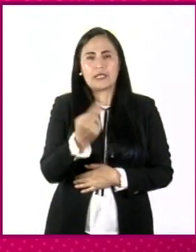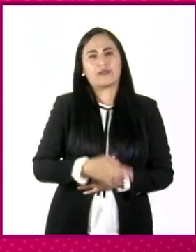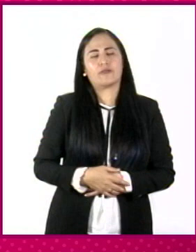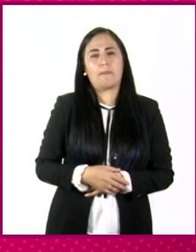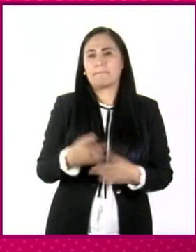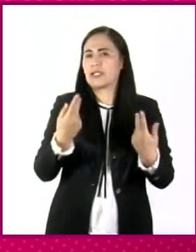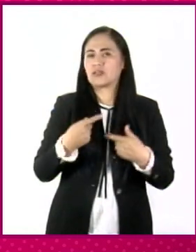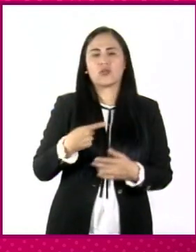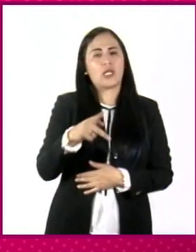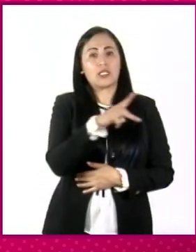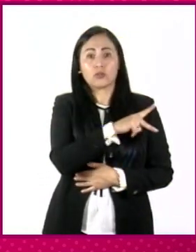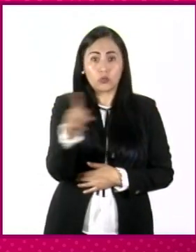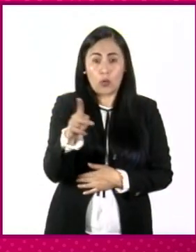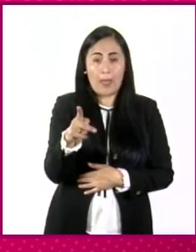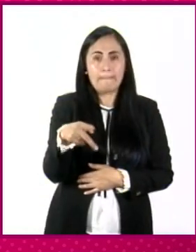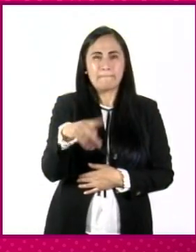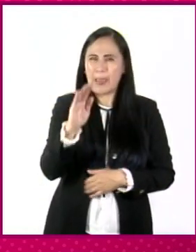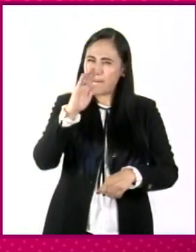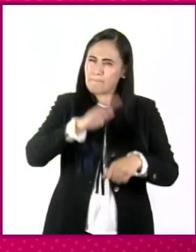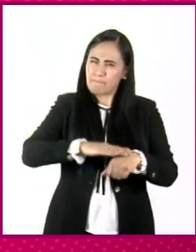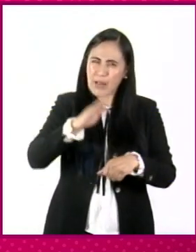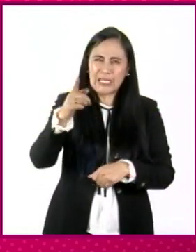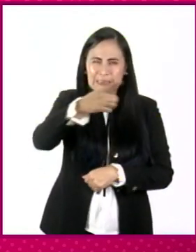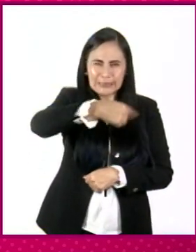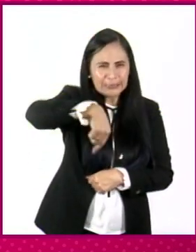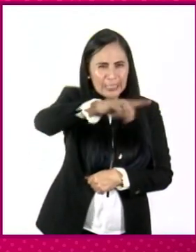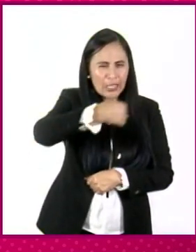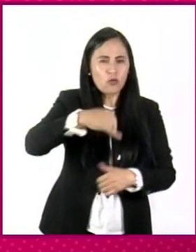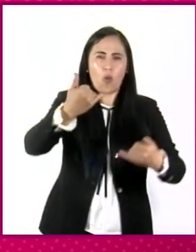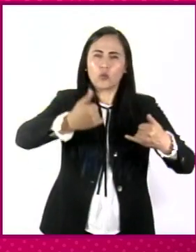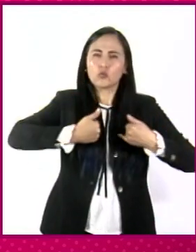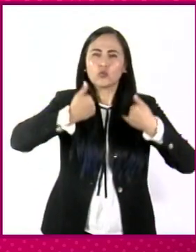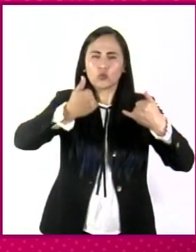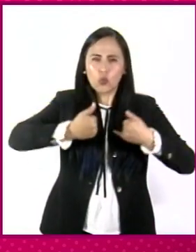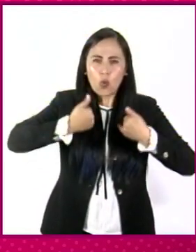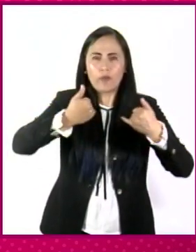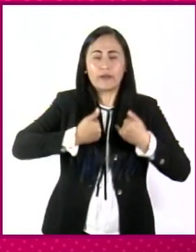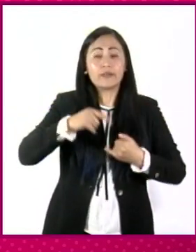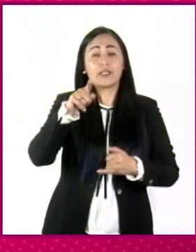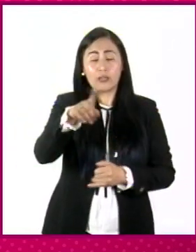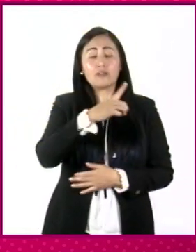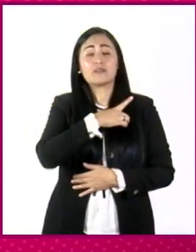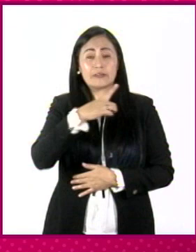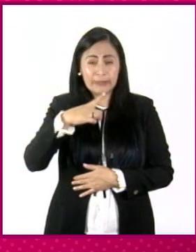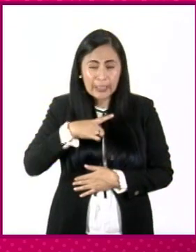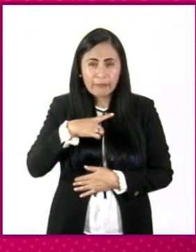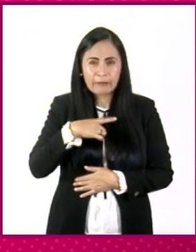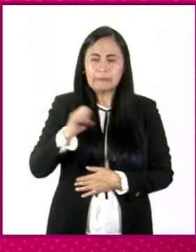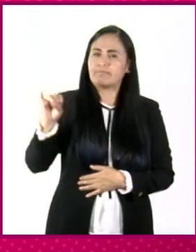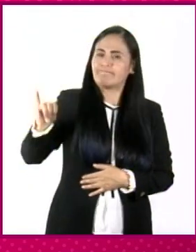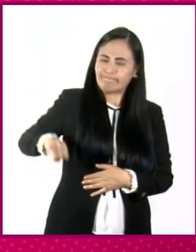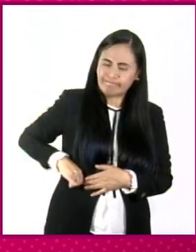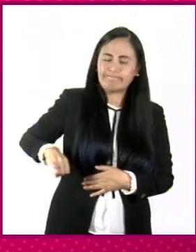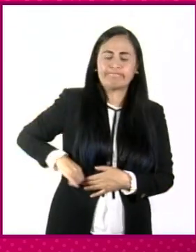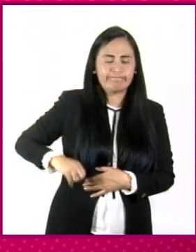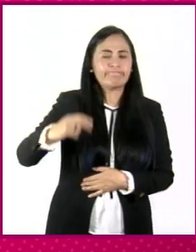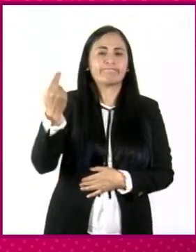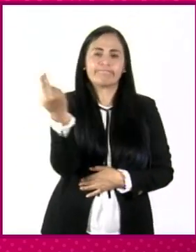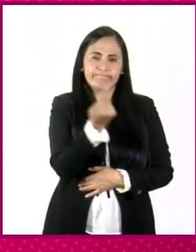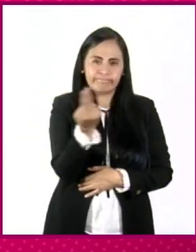los ciudadanos, pero en especial los jóvenes que de alguna forma tendrán que incursionar en esta vida, digamos, pública,